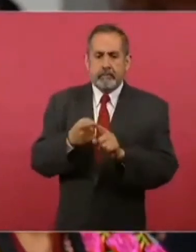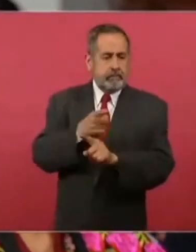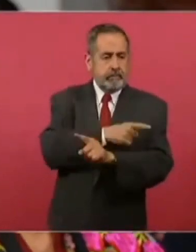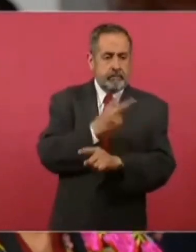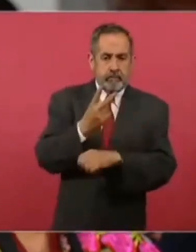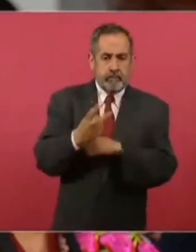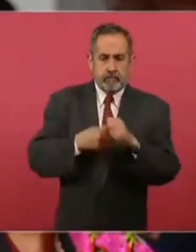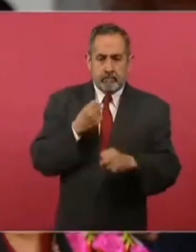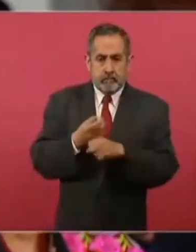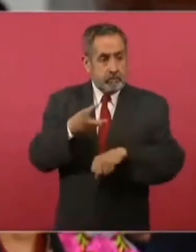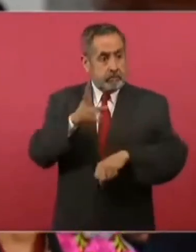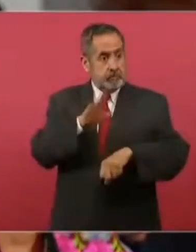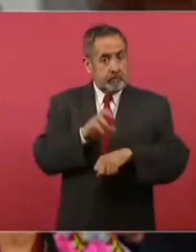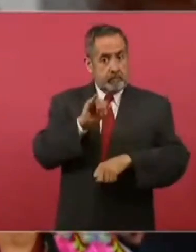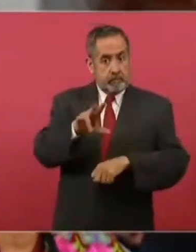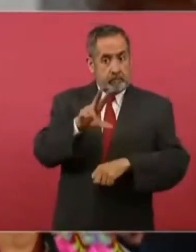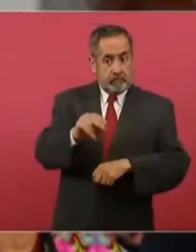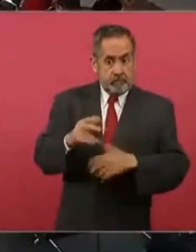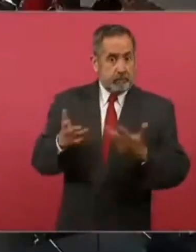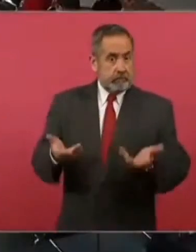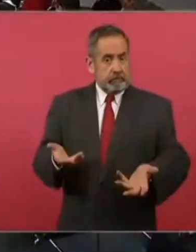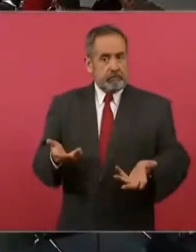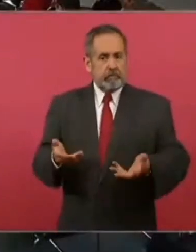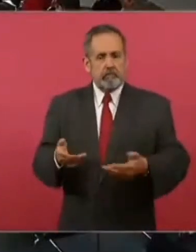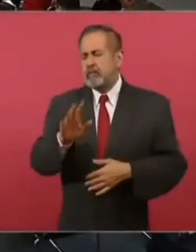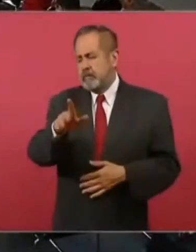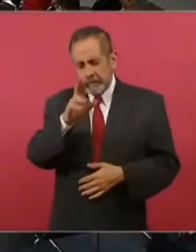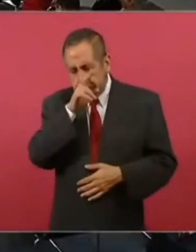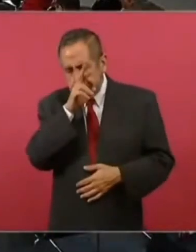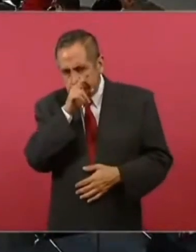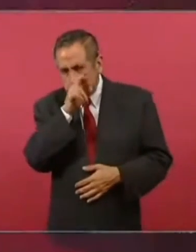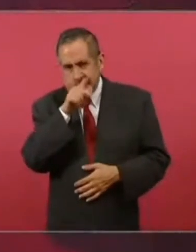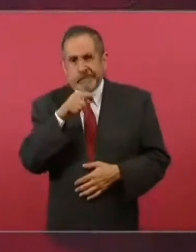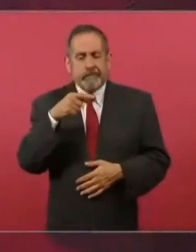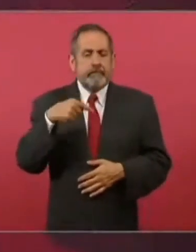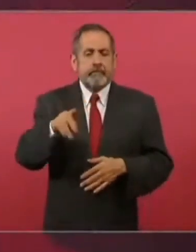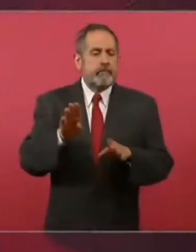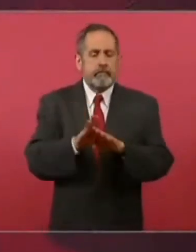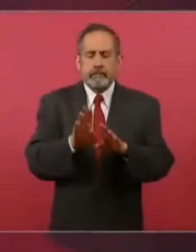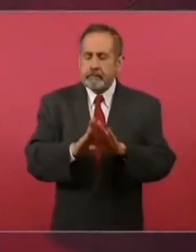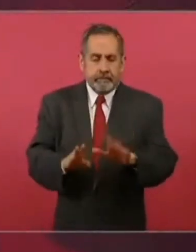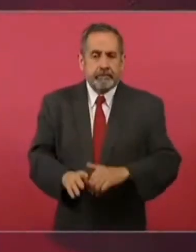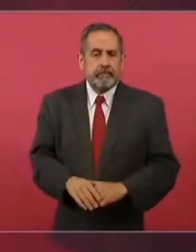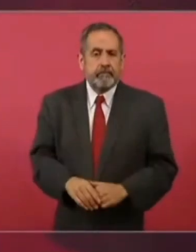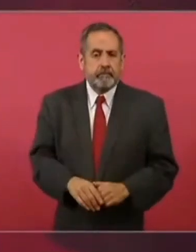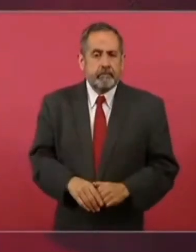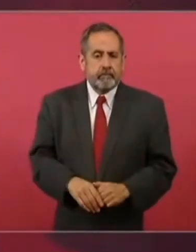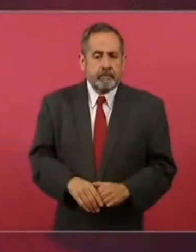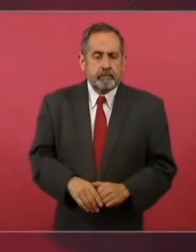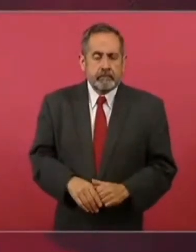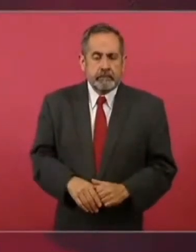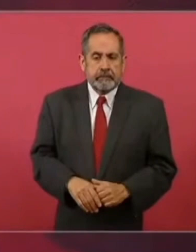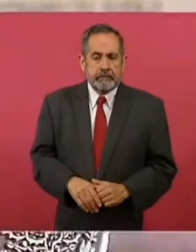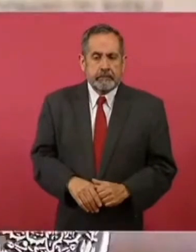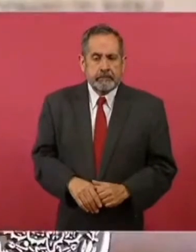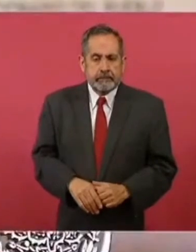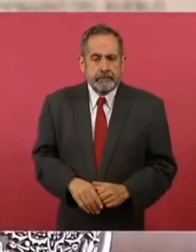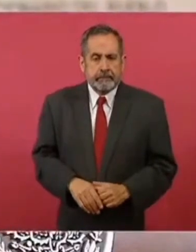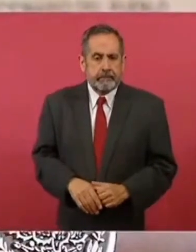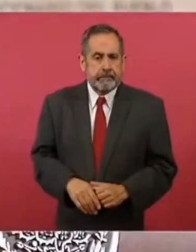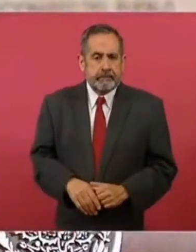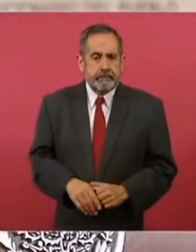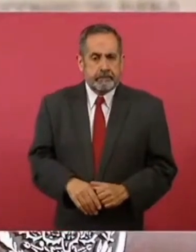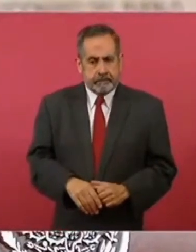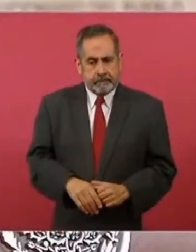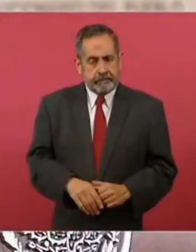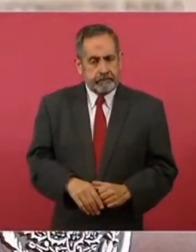2 años anteriores Sí. que tenían derecho ellos a Sí, lo operar, vemos. ¿no? Donde se espera que